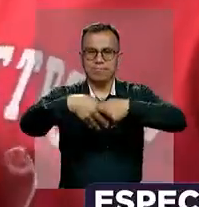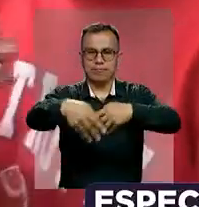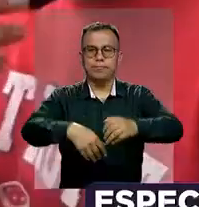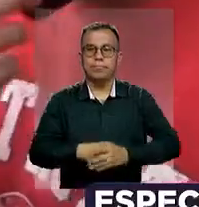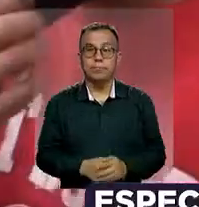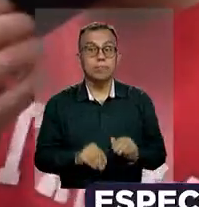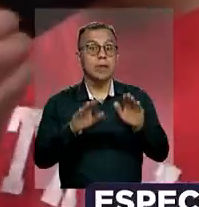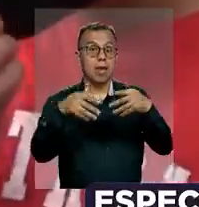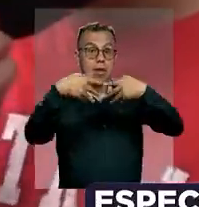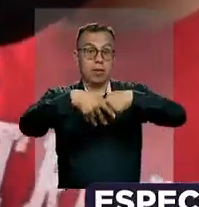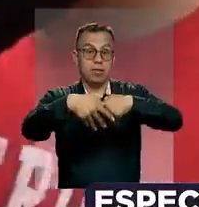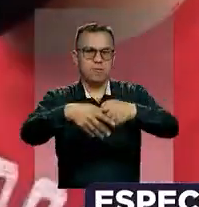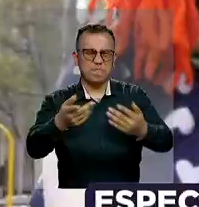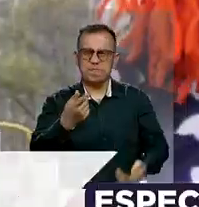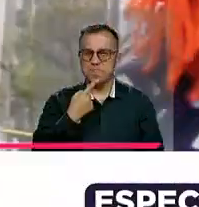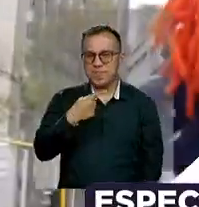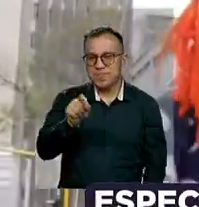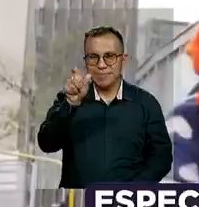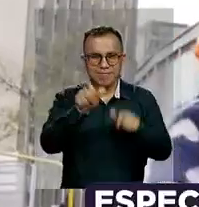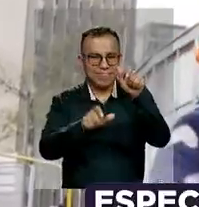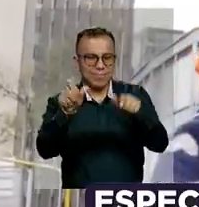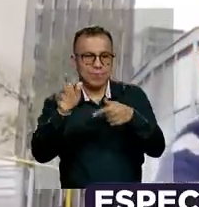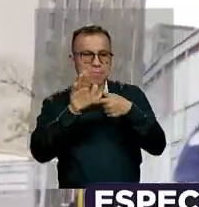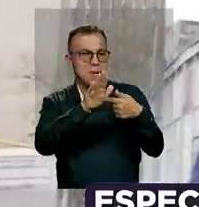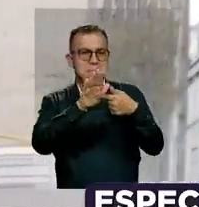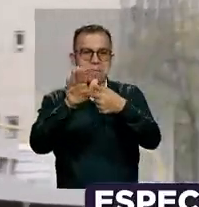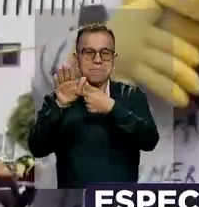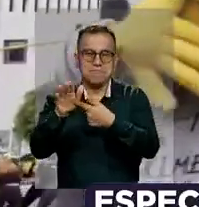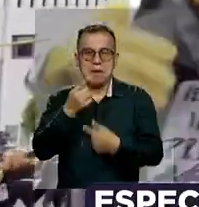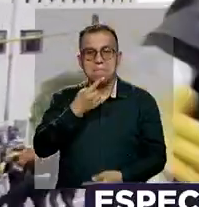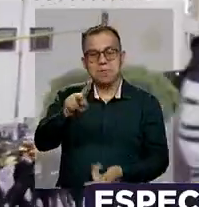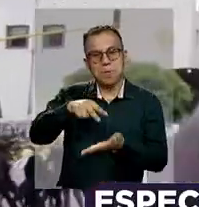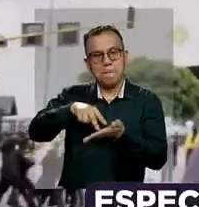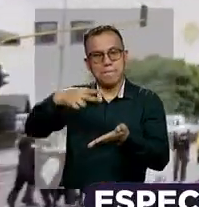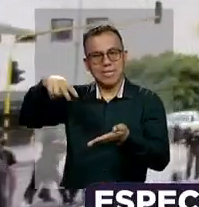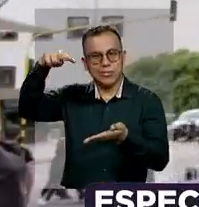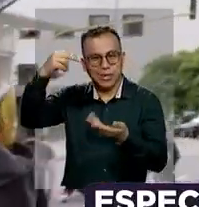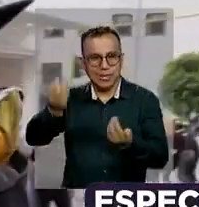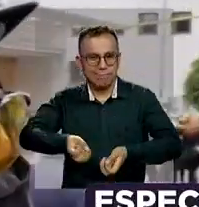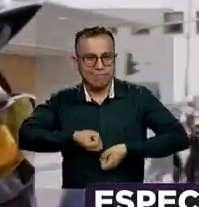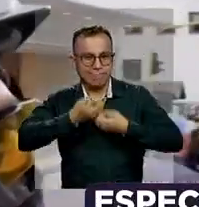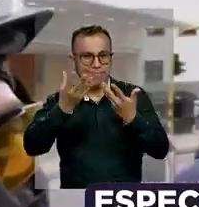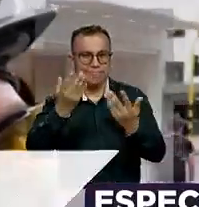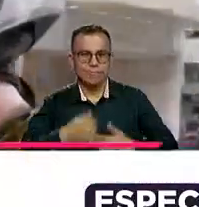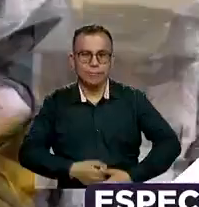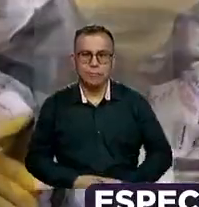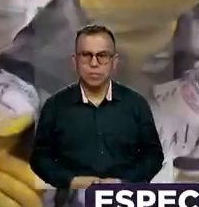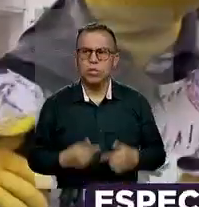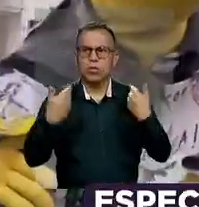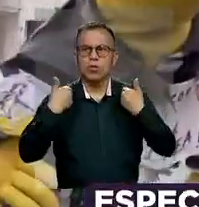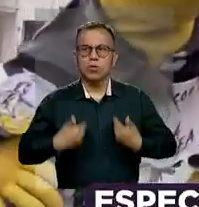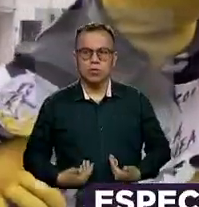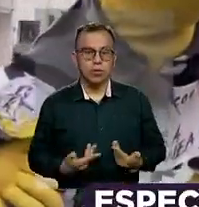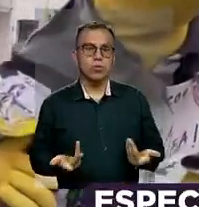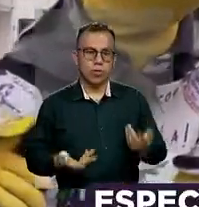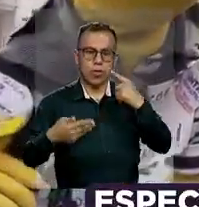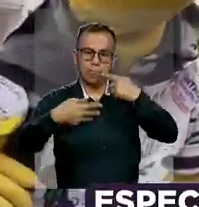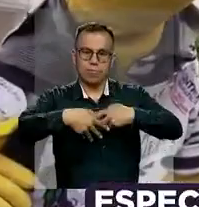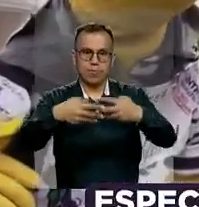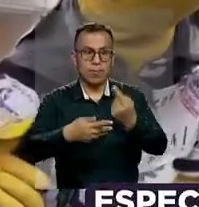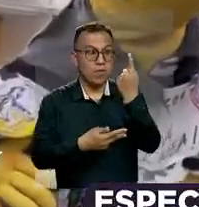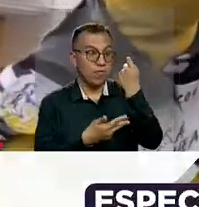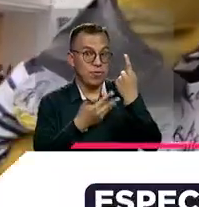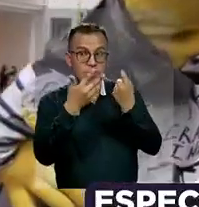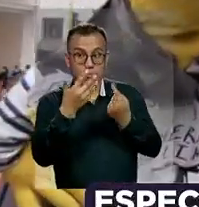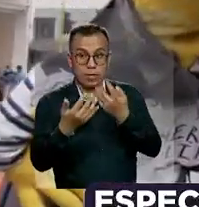Al paro se han sumado curiosos seres mediante los que la ciudadanía se expresa en las marchas. Estoy marchando porque falta mucho por